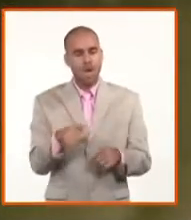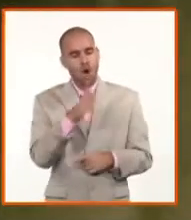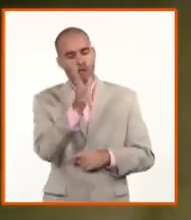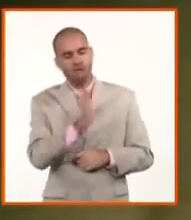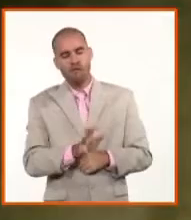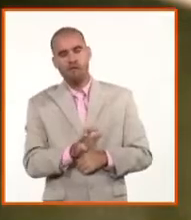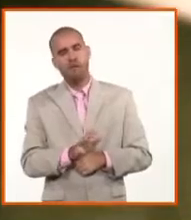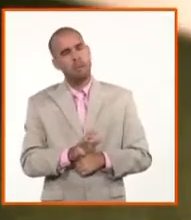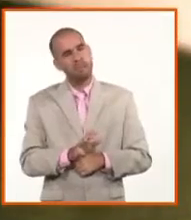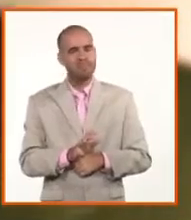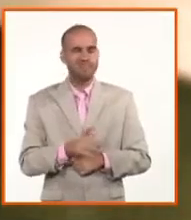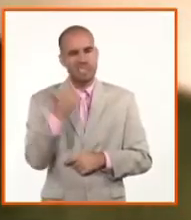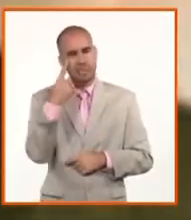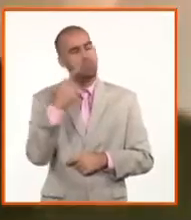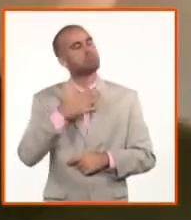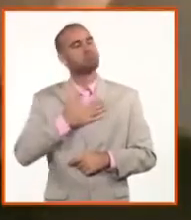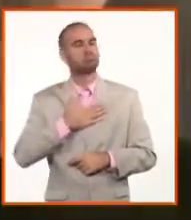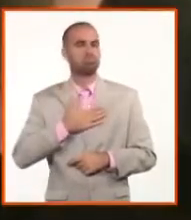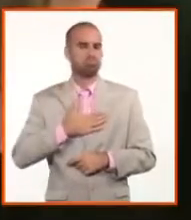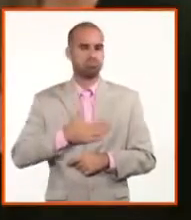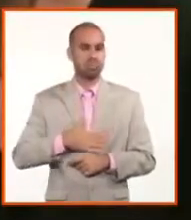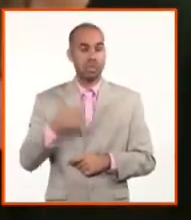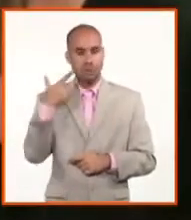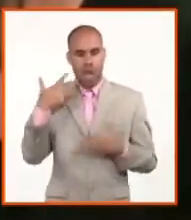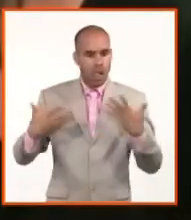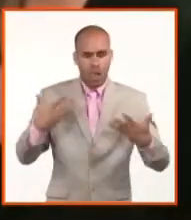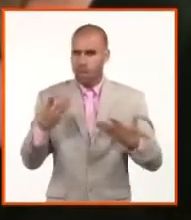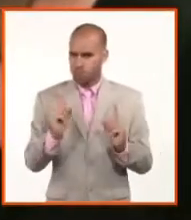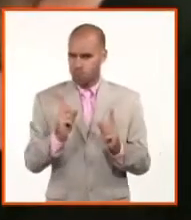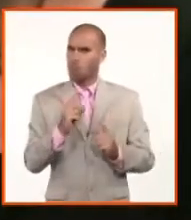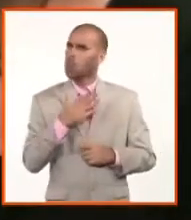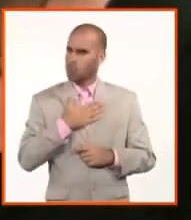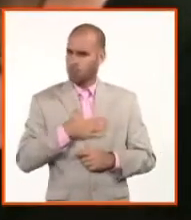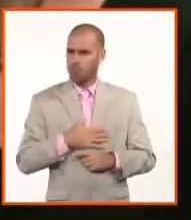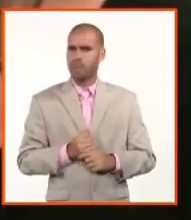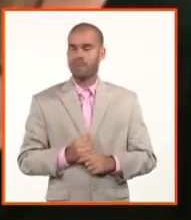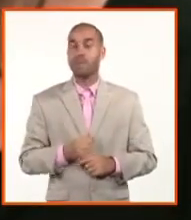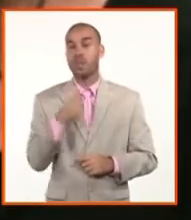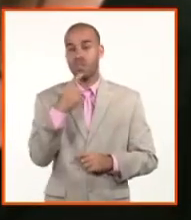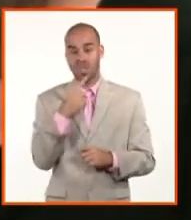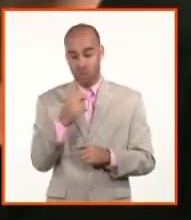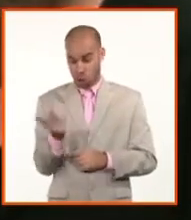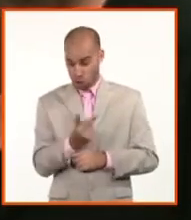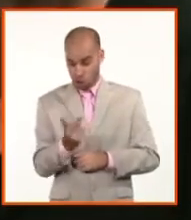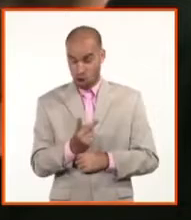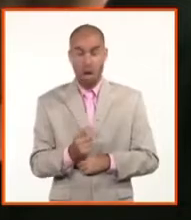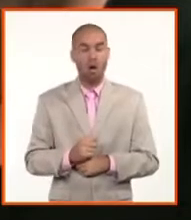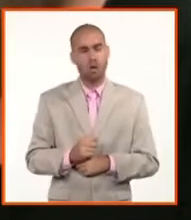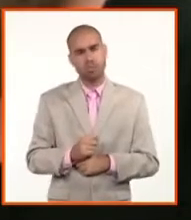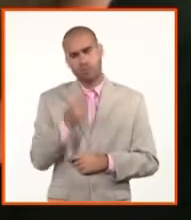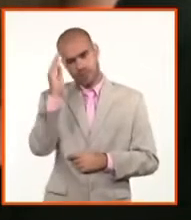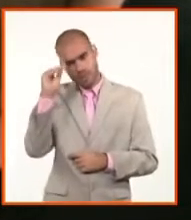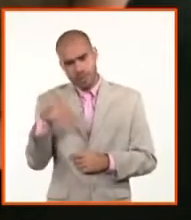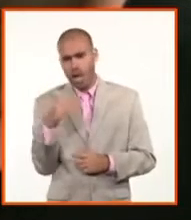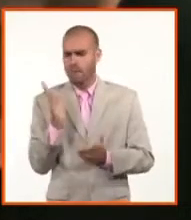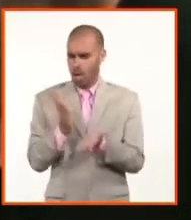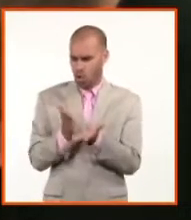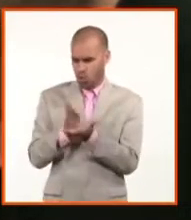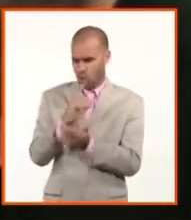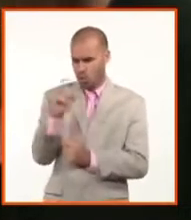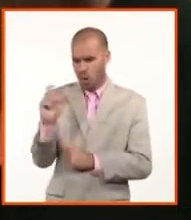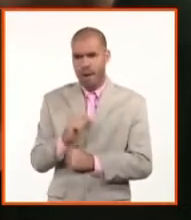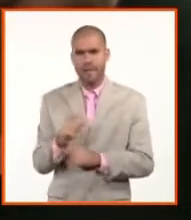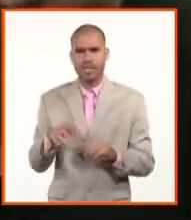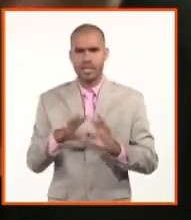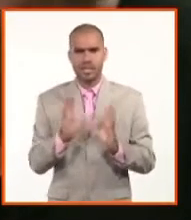más, podemos decir, menos inquieta. Eran unos muchachos que en medio de estar en sus escuelas, Sergio